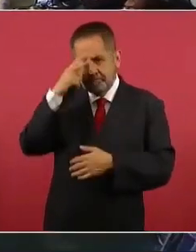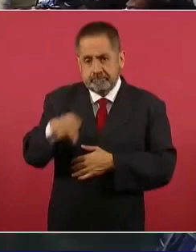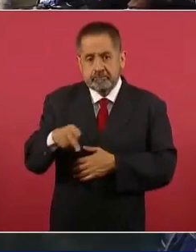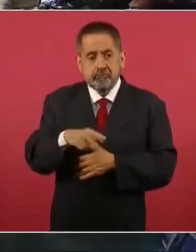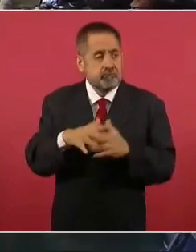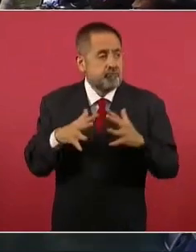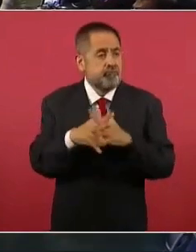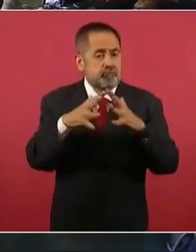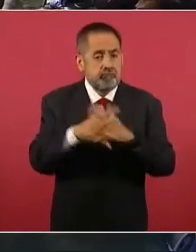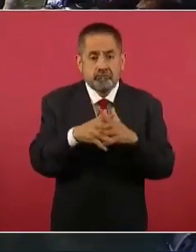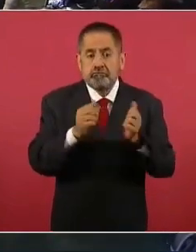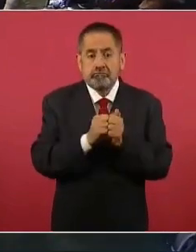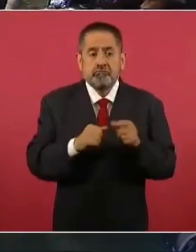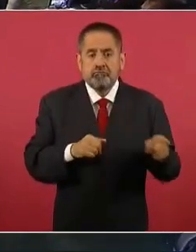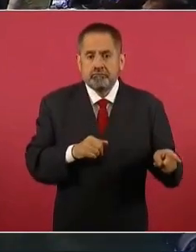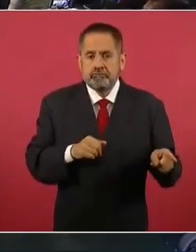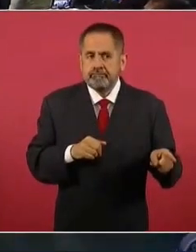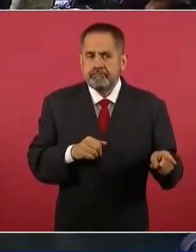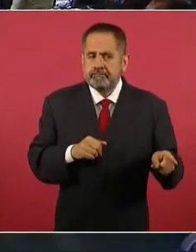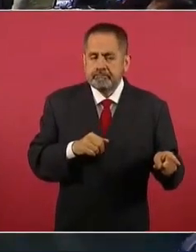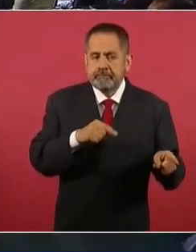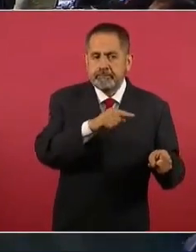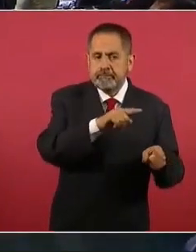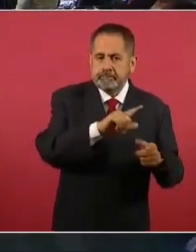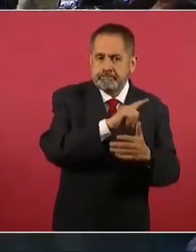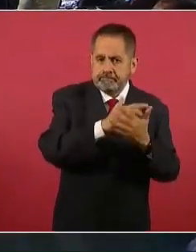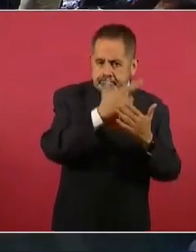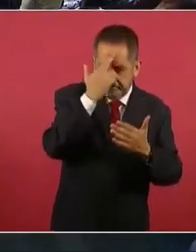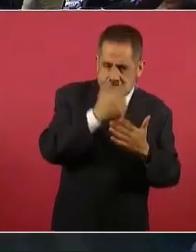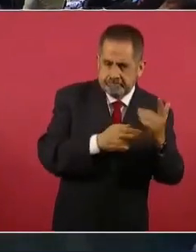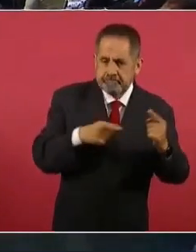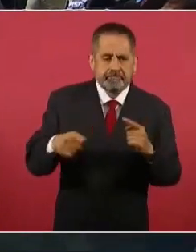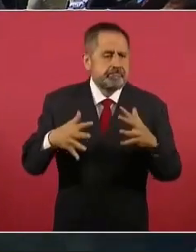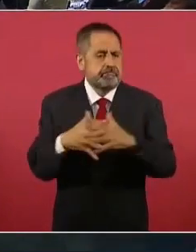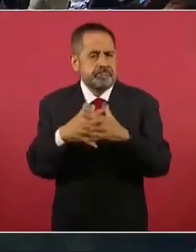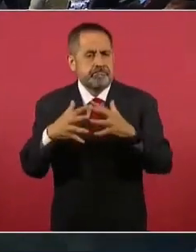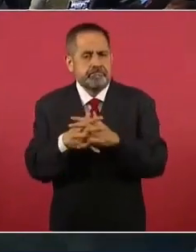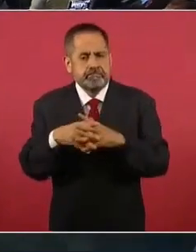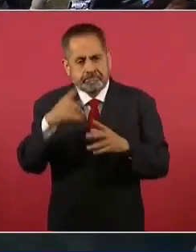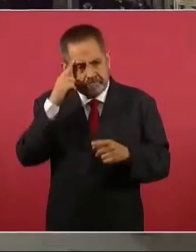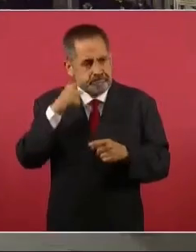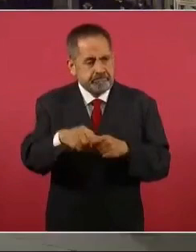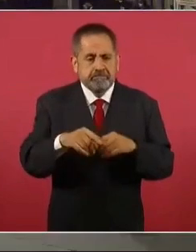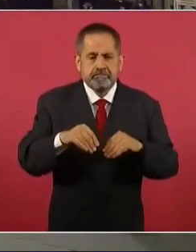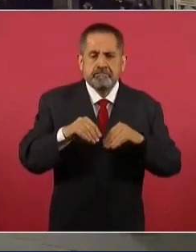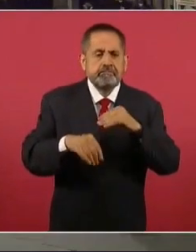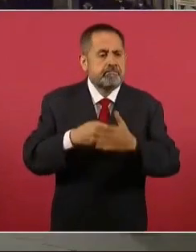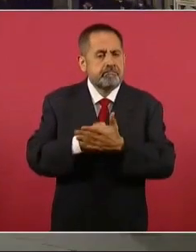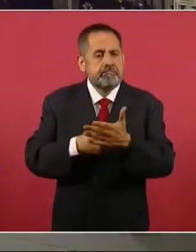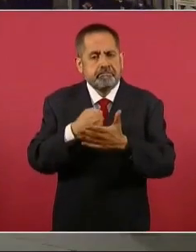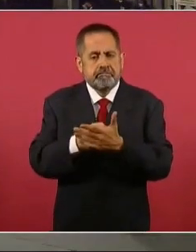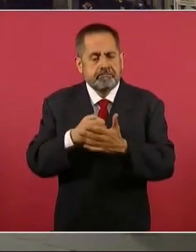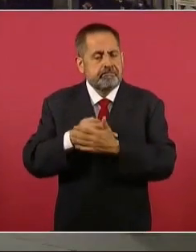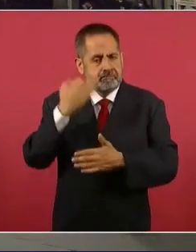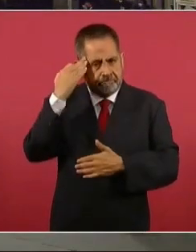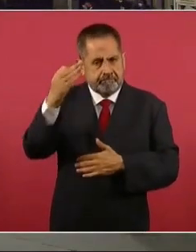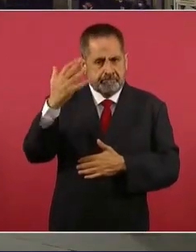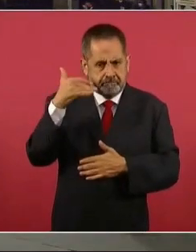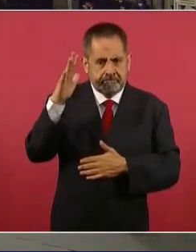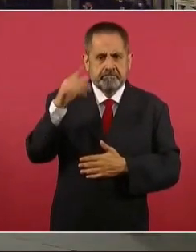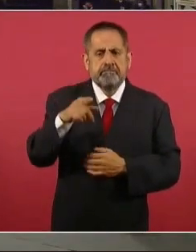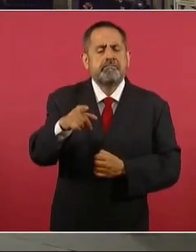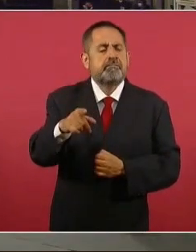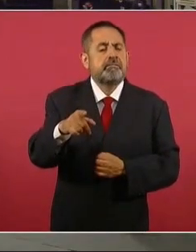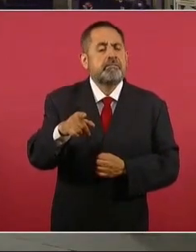el combate, muchas veces ilegal, que se ejecutó en contra de los movimientos armados en estas décadas. Usted,